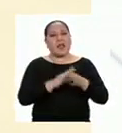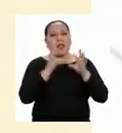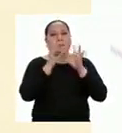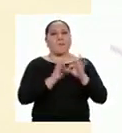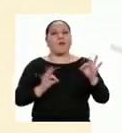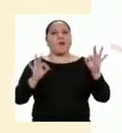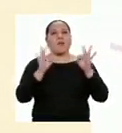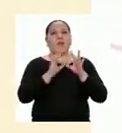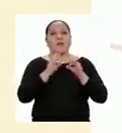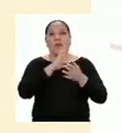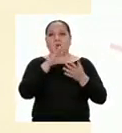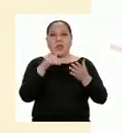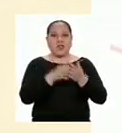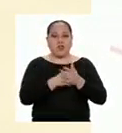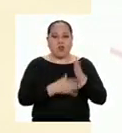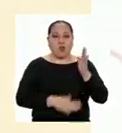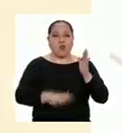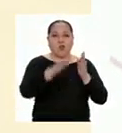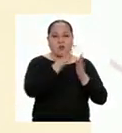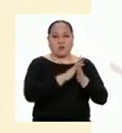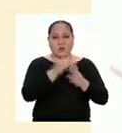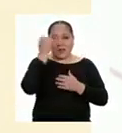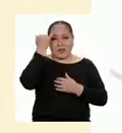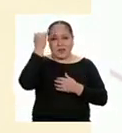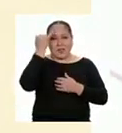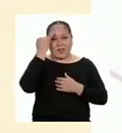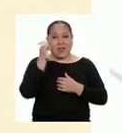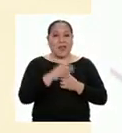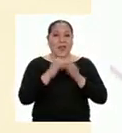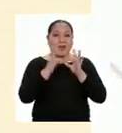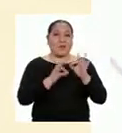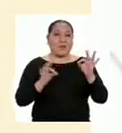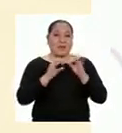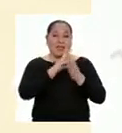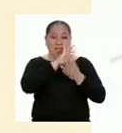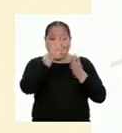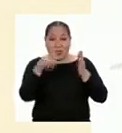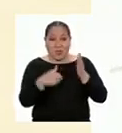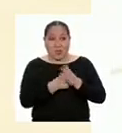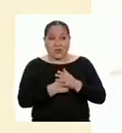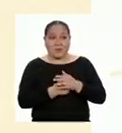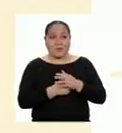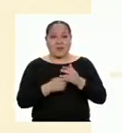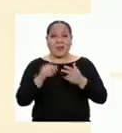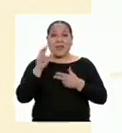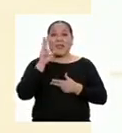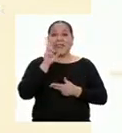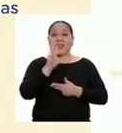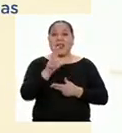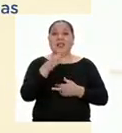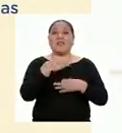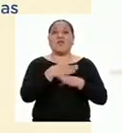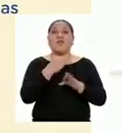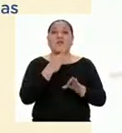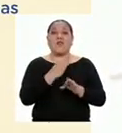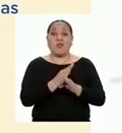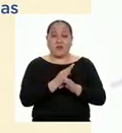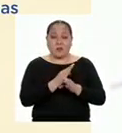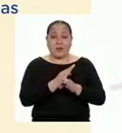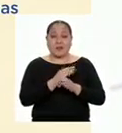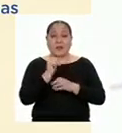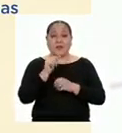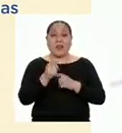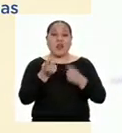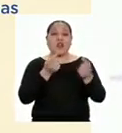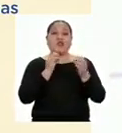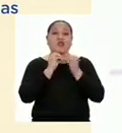el texto? ¡Yo sé! La idea principal del texto es 3 claves para afrontar situaciones adversas en